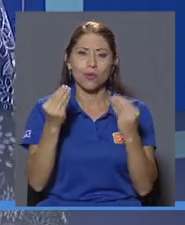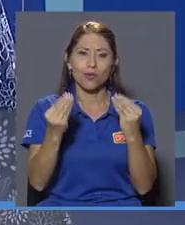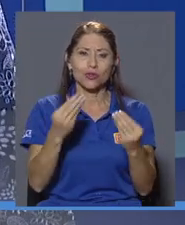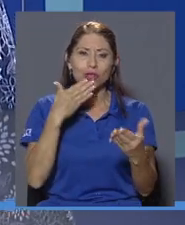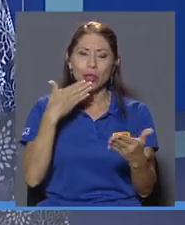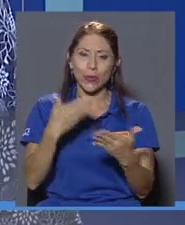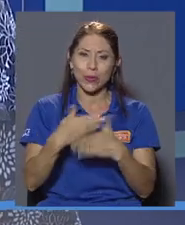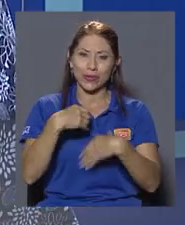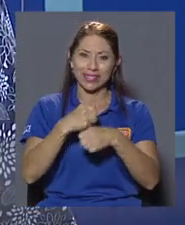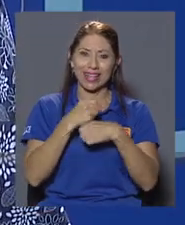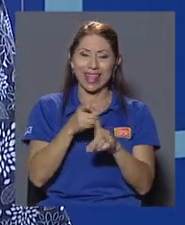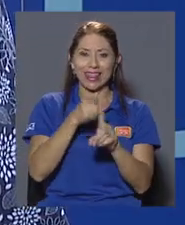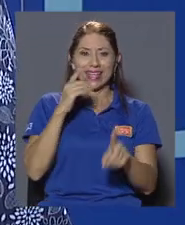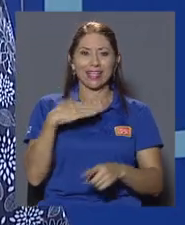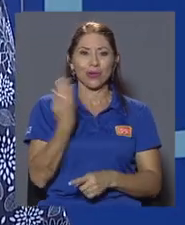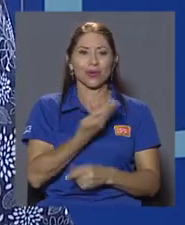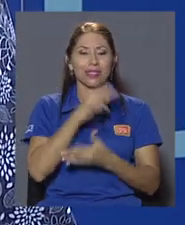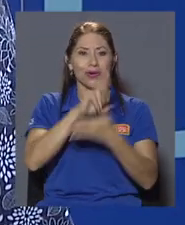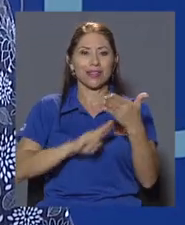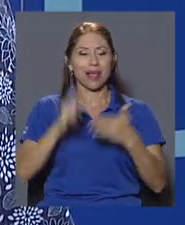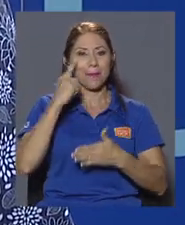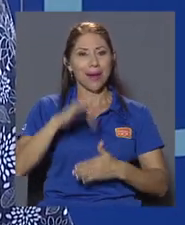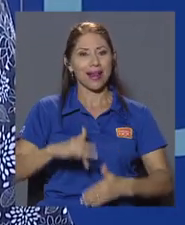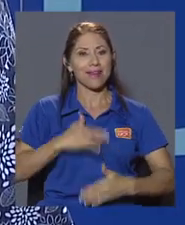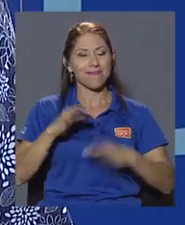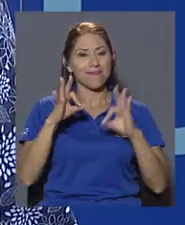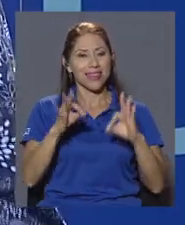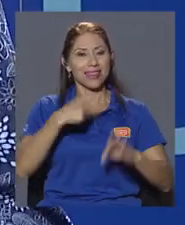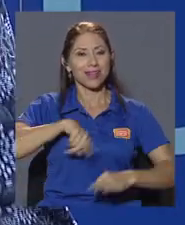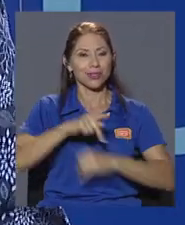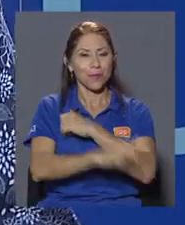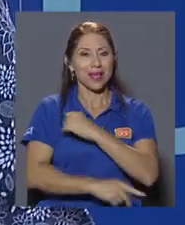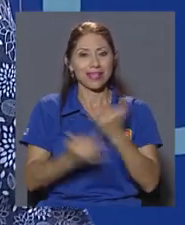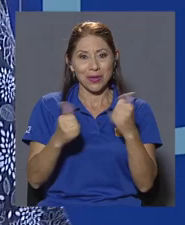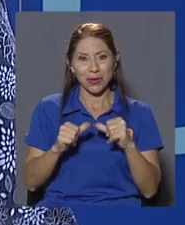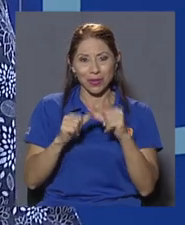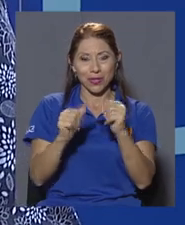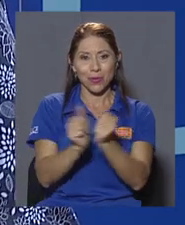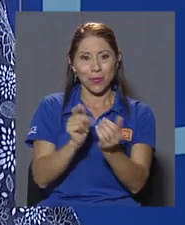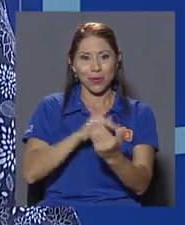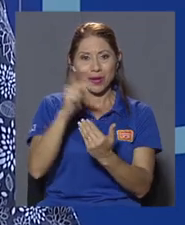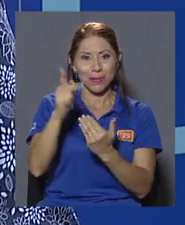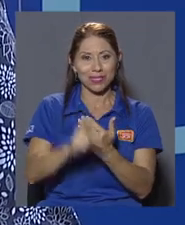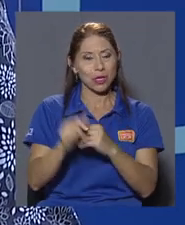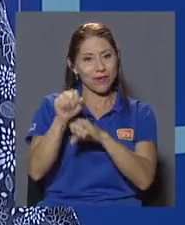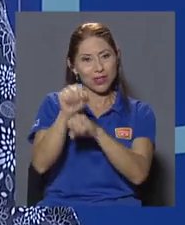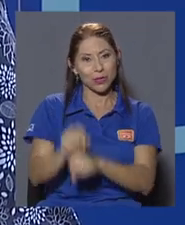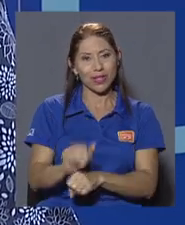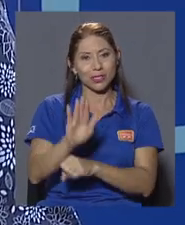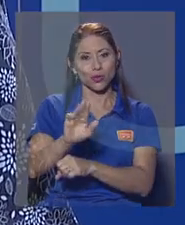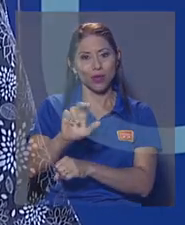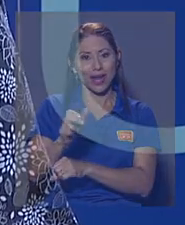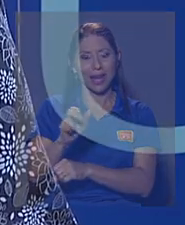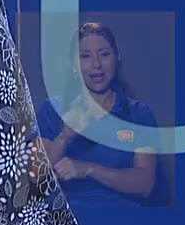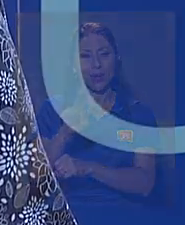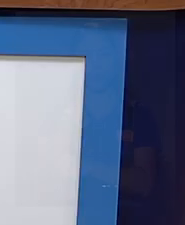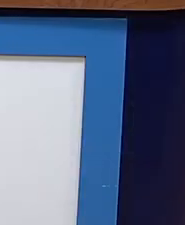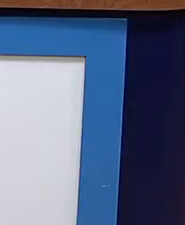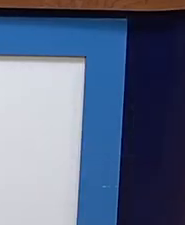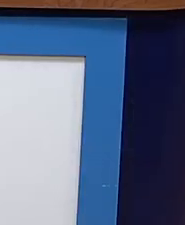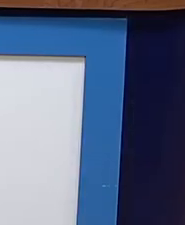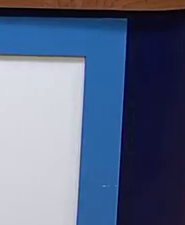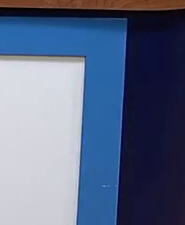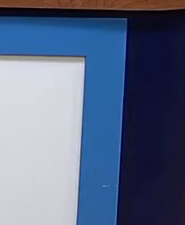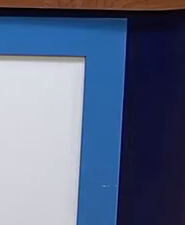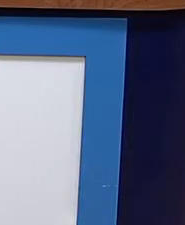mucho de lo bueno que se genera desde nuestra universidad para el bien de nuestro país y los dejamos en compañía de la programación habitual de su canal usted